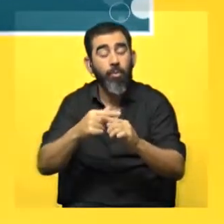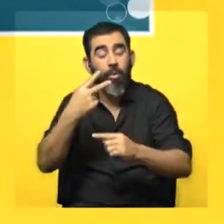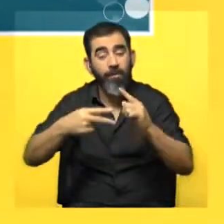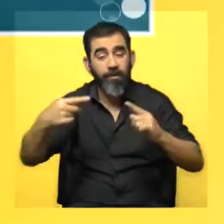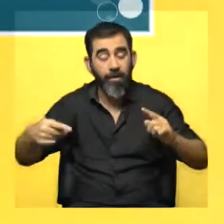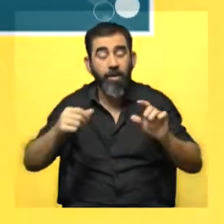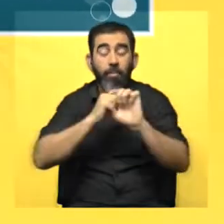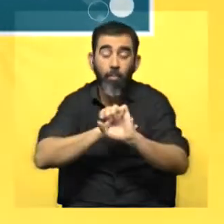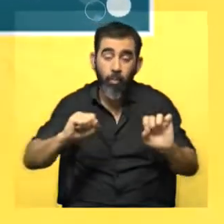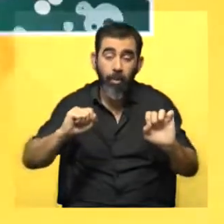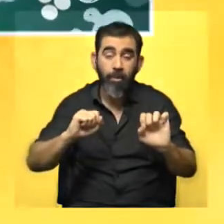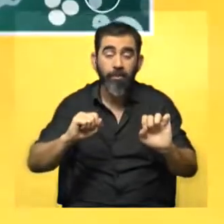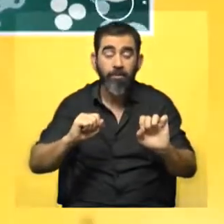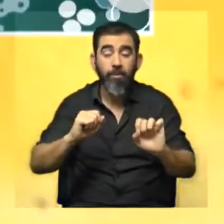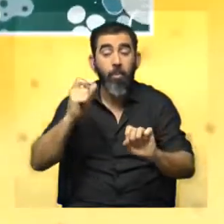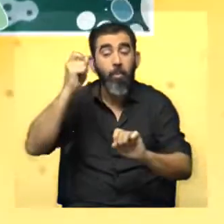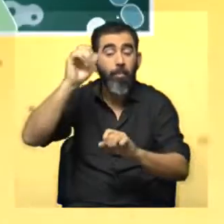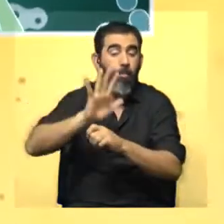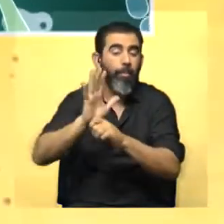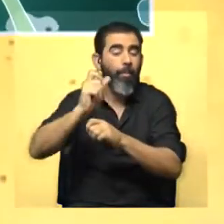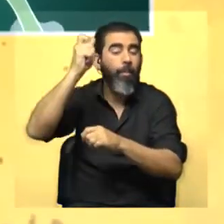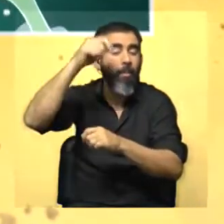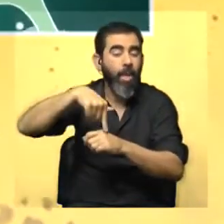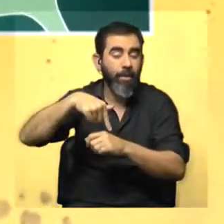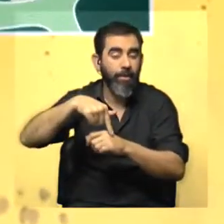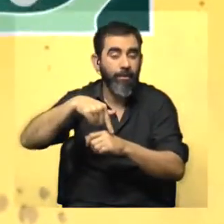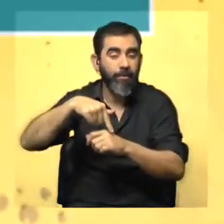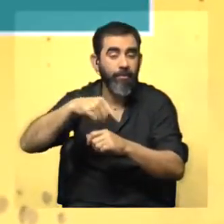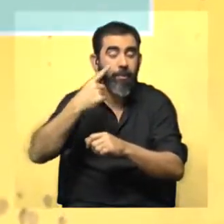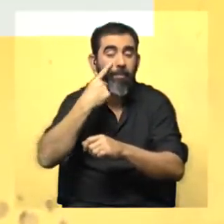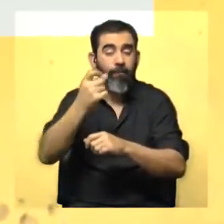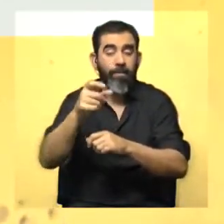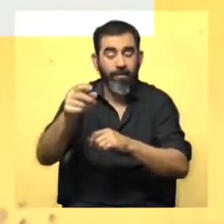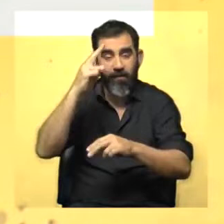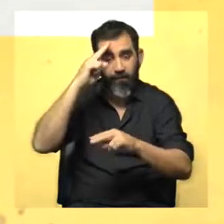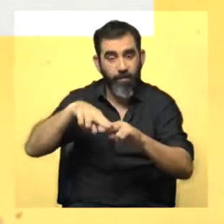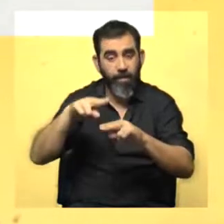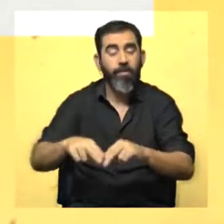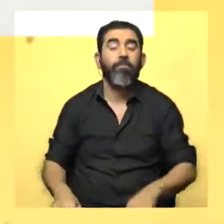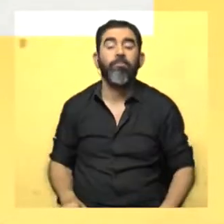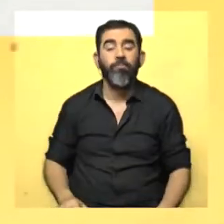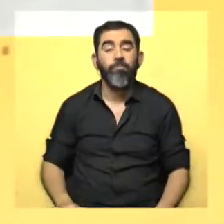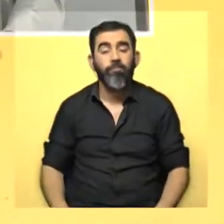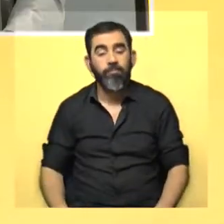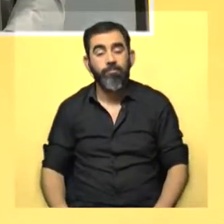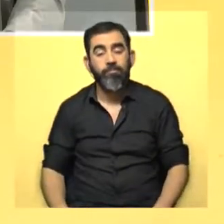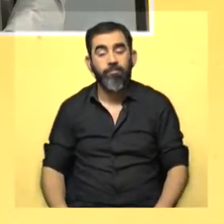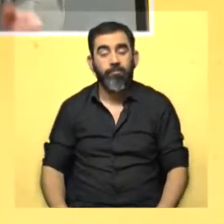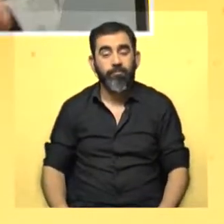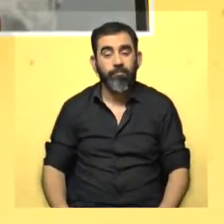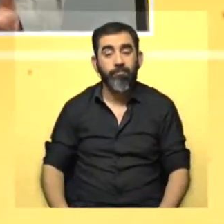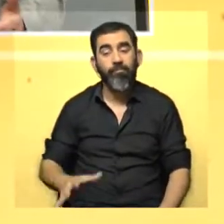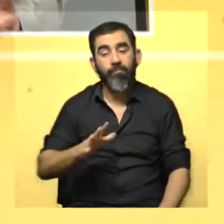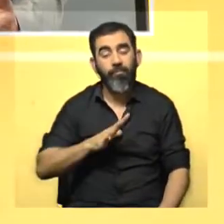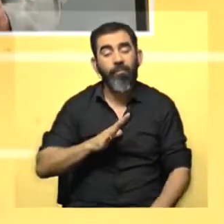puede ser una estrategia, de alguna manera, para prevenir este tipo de enfermedades. ¿Hay alguna